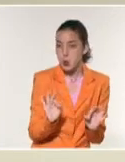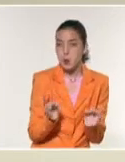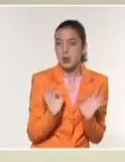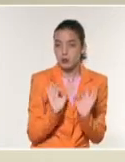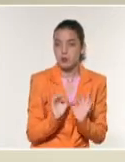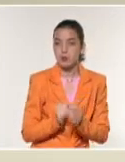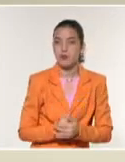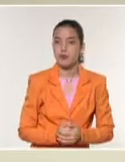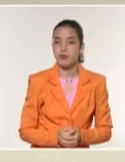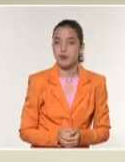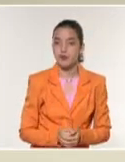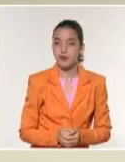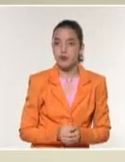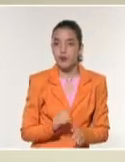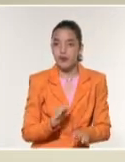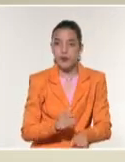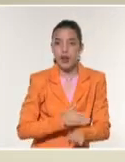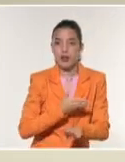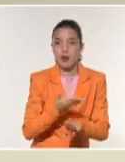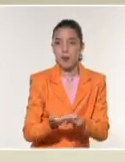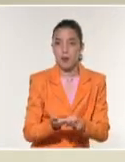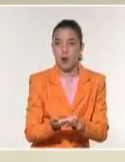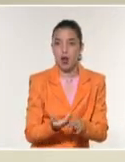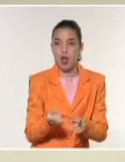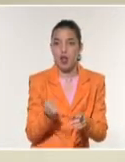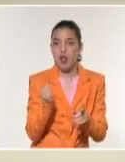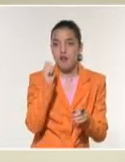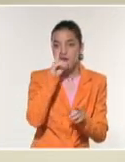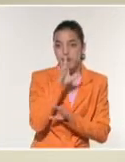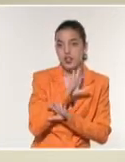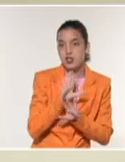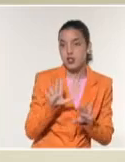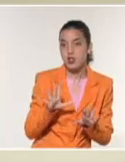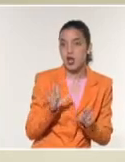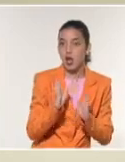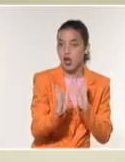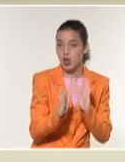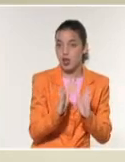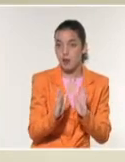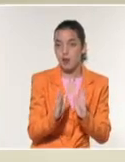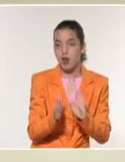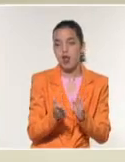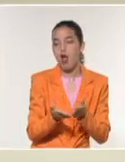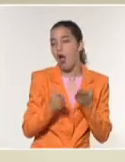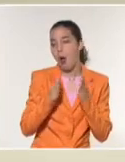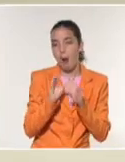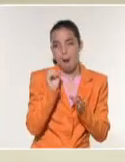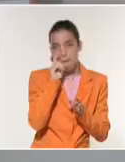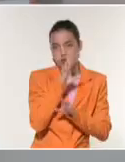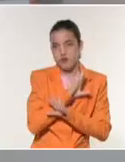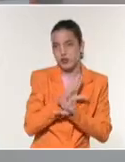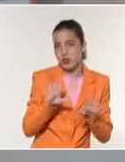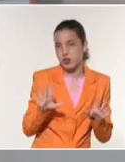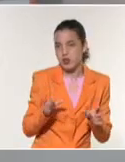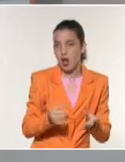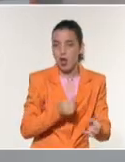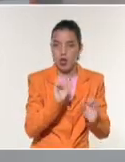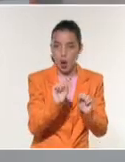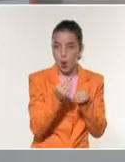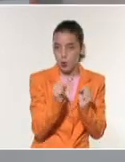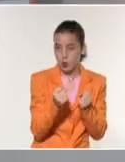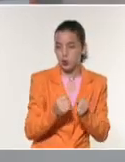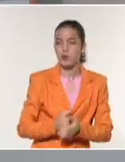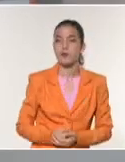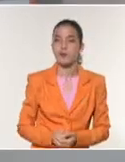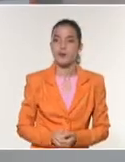vez que llegue a ese tiempo de extinción, ya cesa el control y la vigilancia por parte del juez de ejecución. ¿Qué artículos, qué